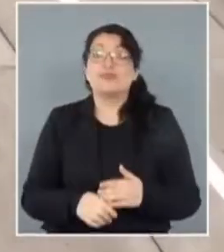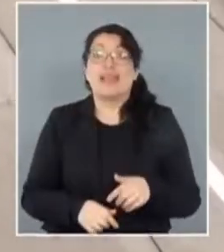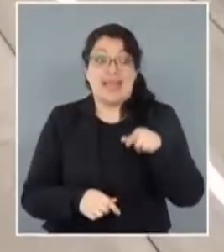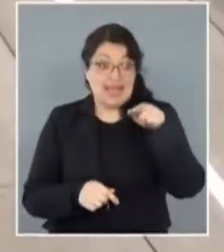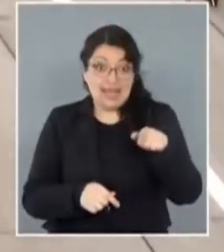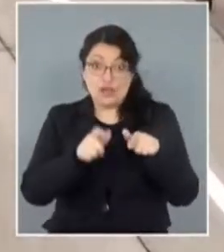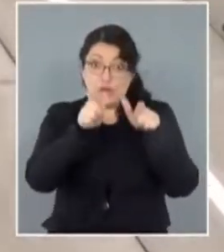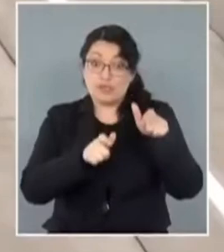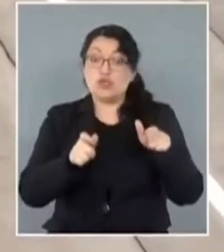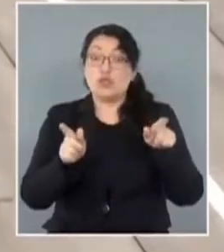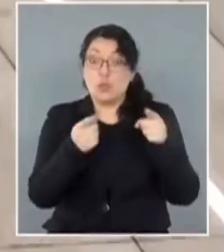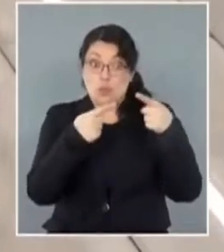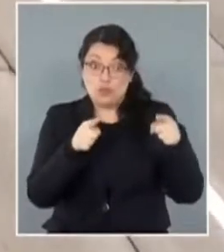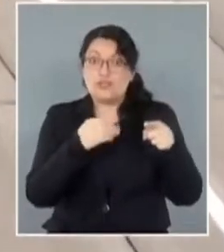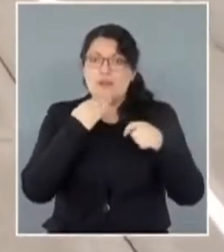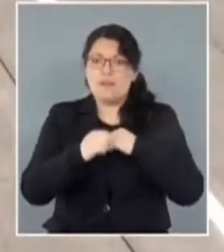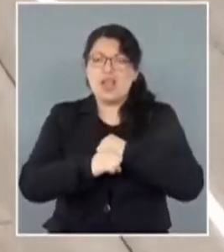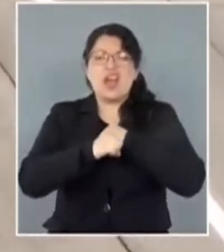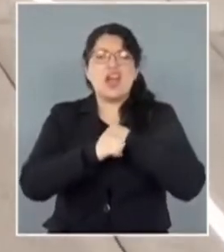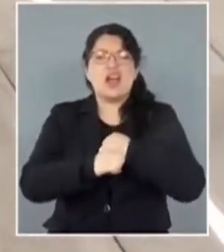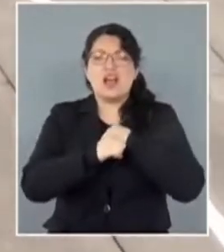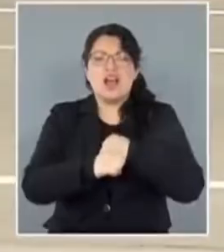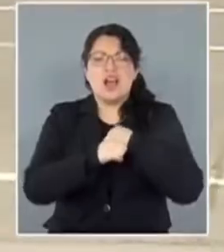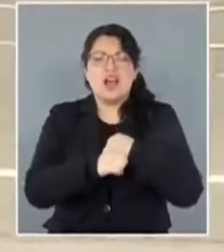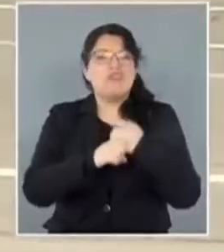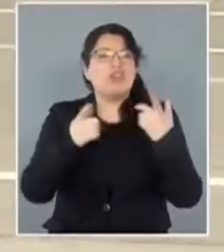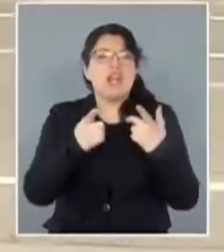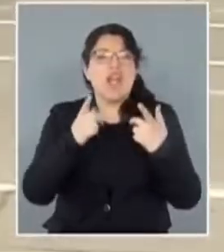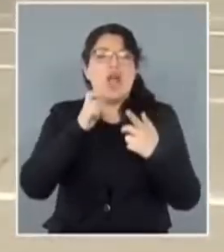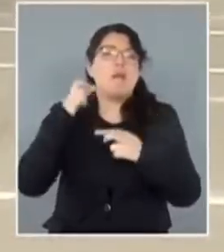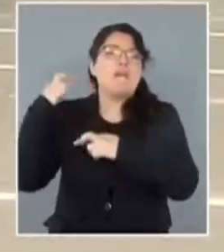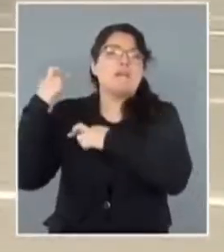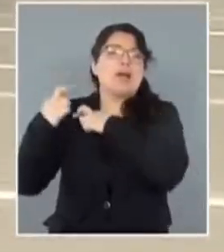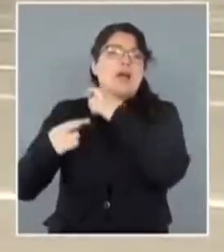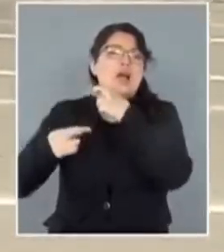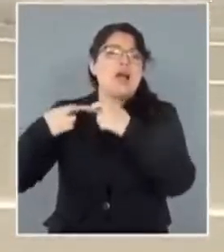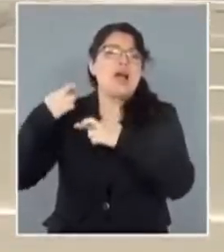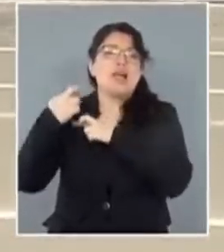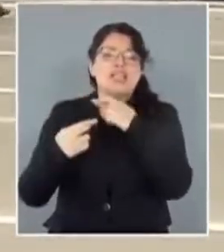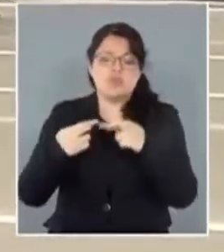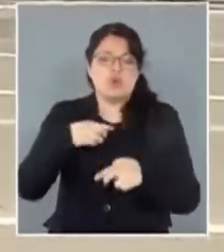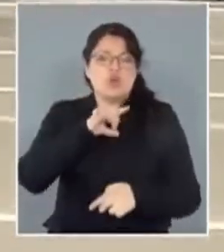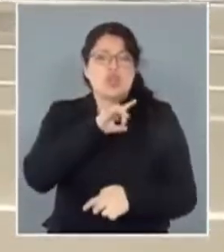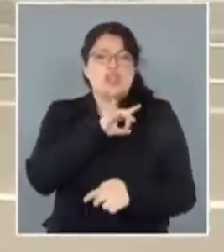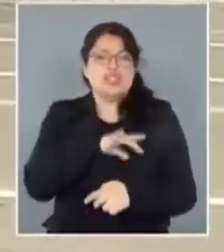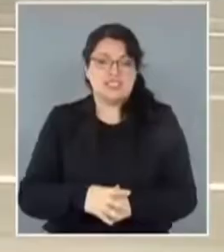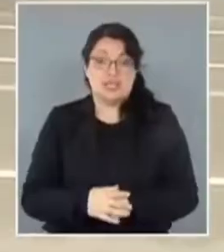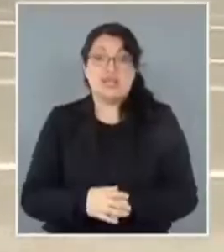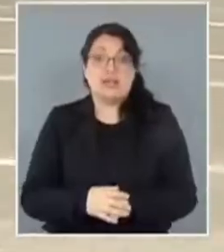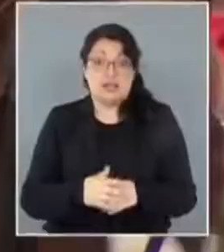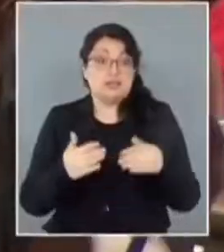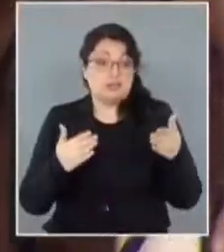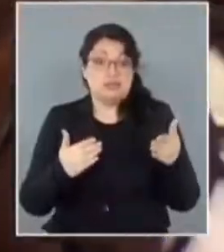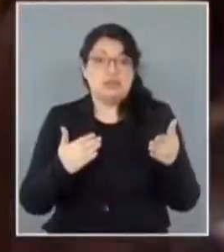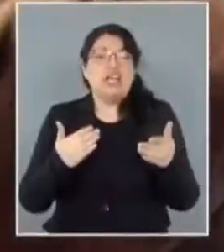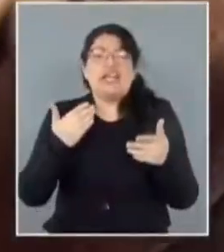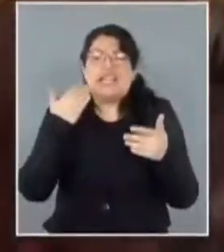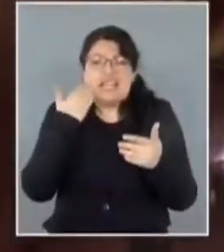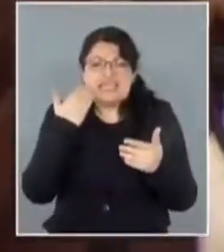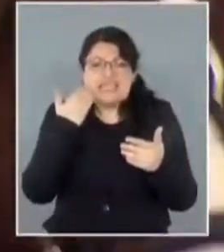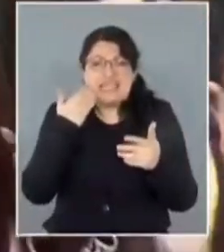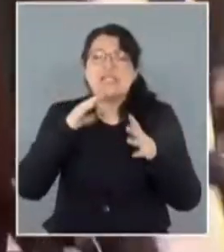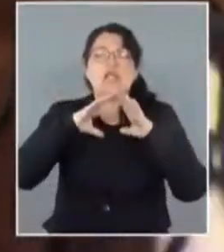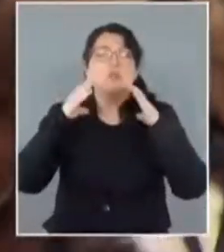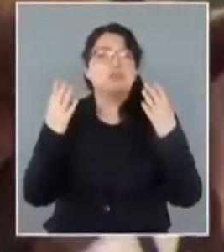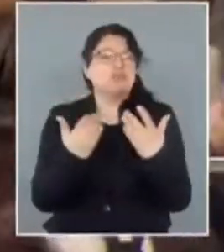Estos músicos y sus caballos constituyen un patrimonio nacional intangible, prácticamente desaparecido